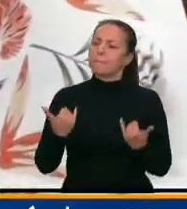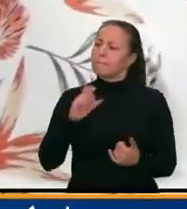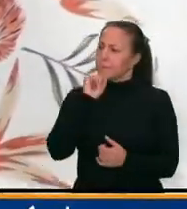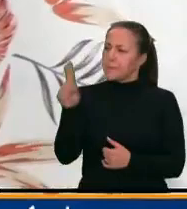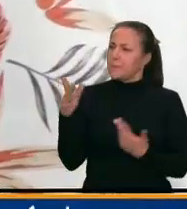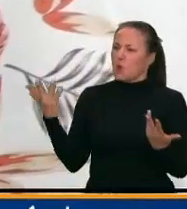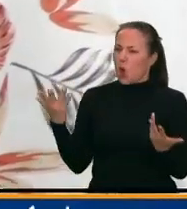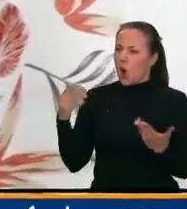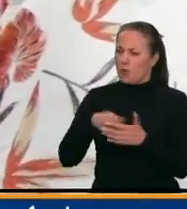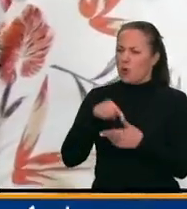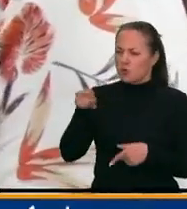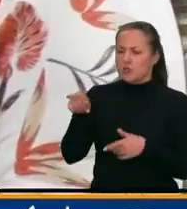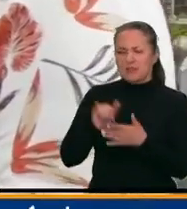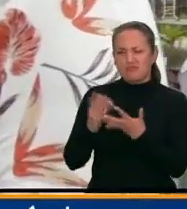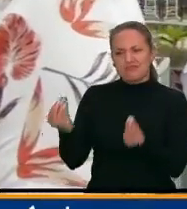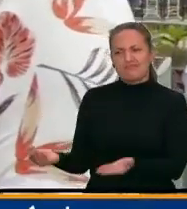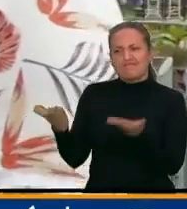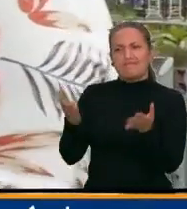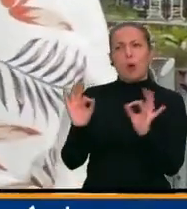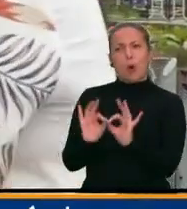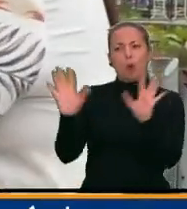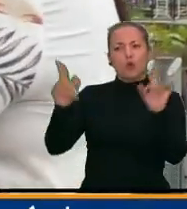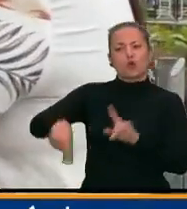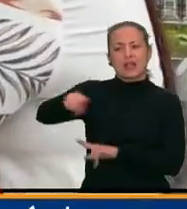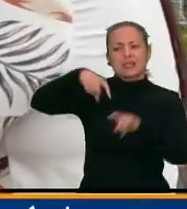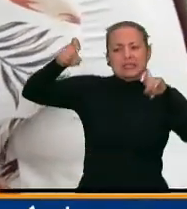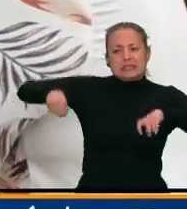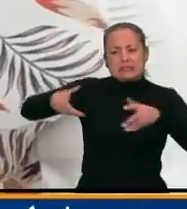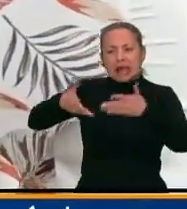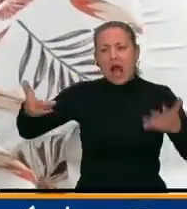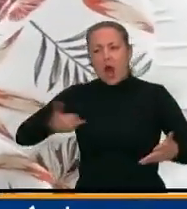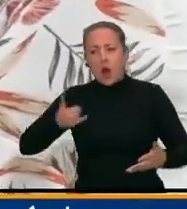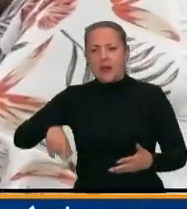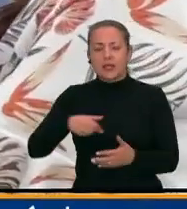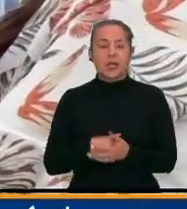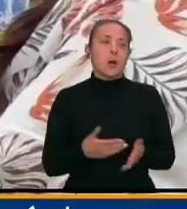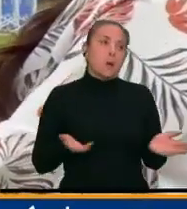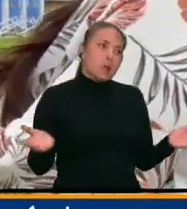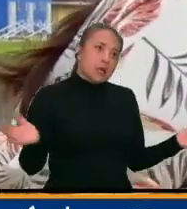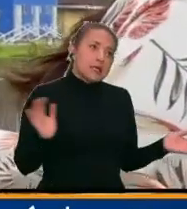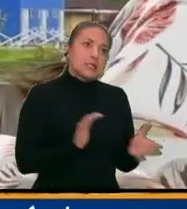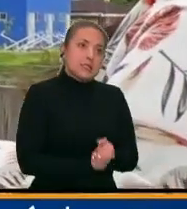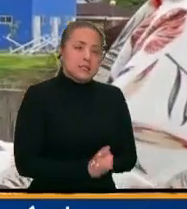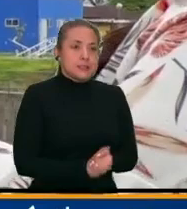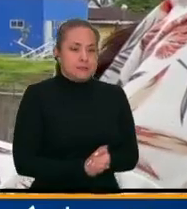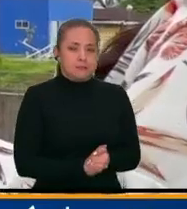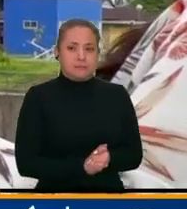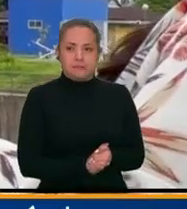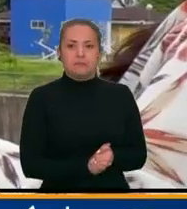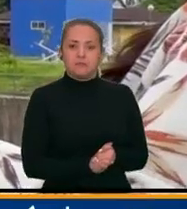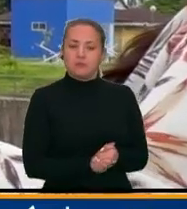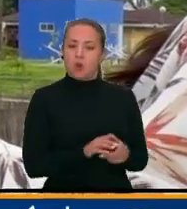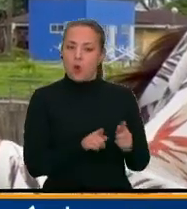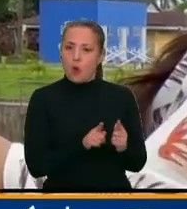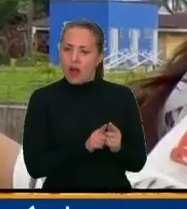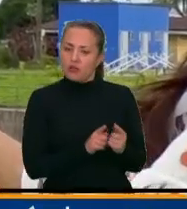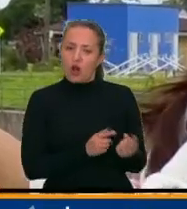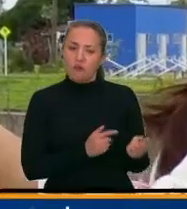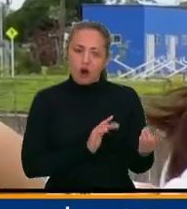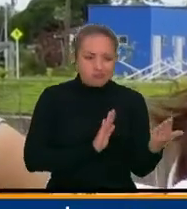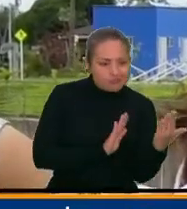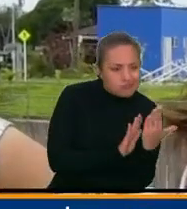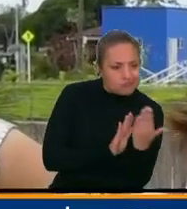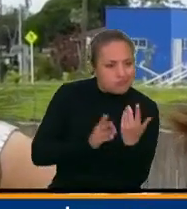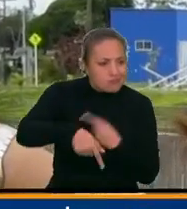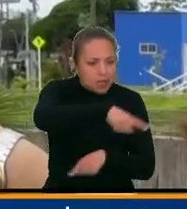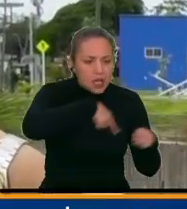darle esas oportunidades tan necesitadas a esta población pues vamos a estar muy cerca a ellos va con mucha